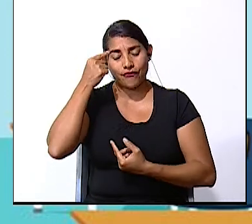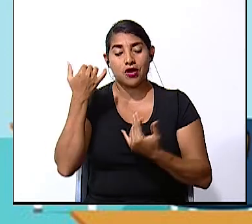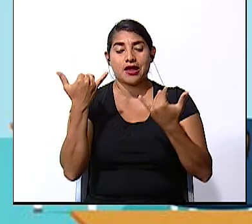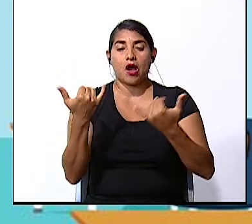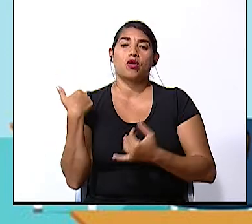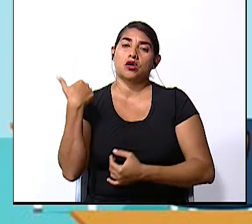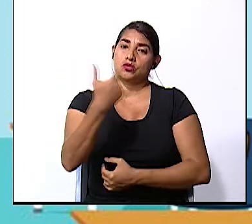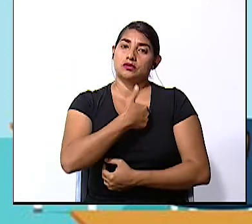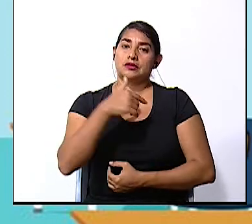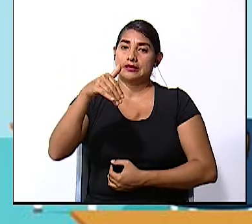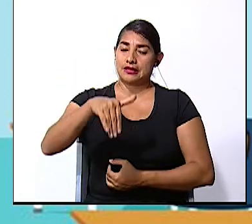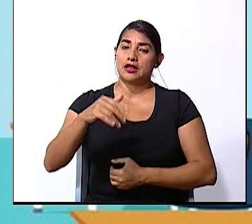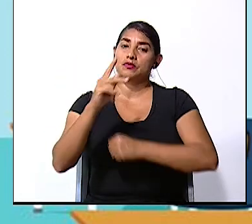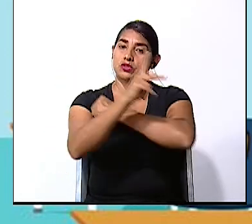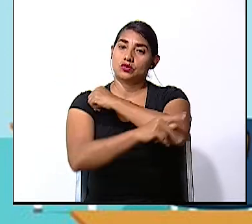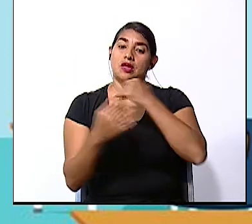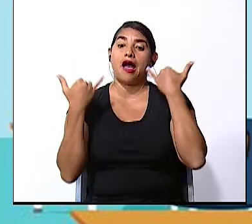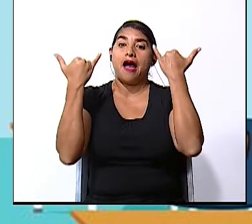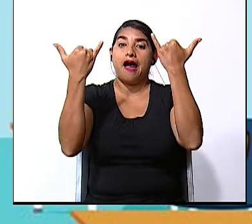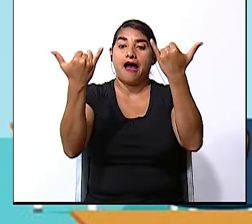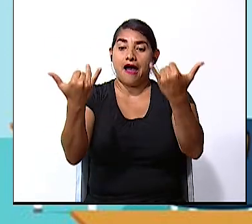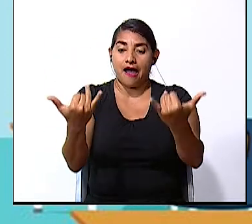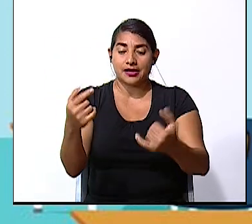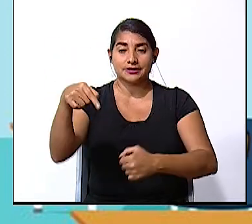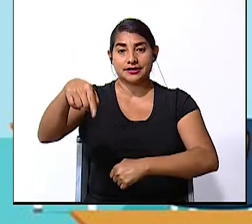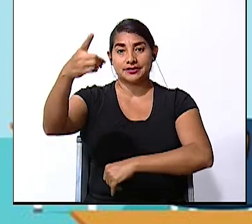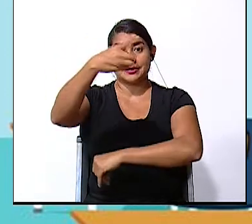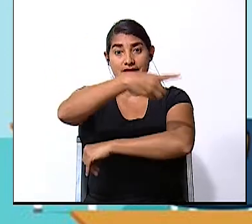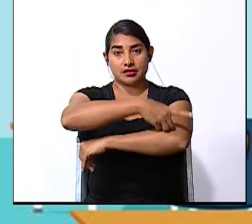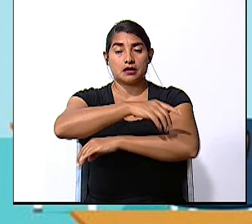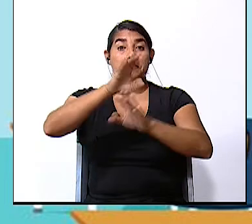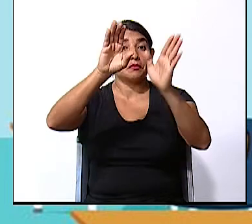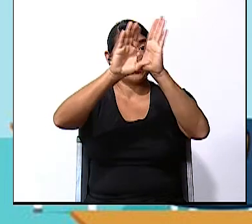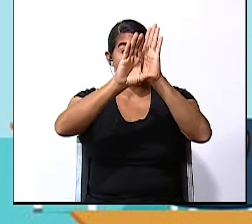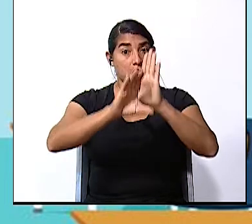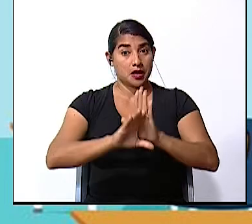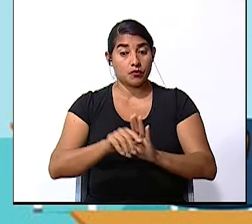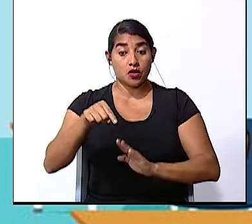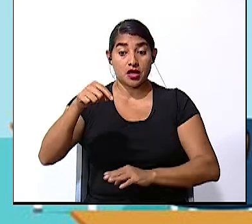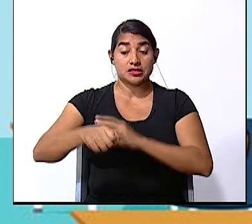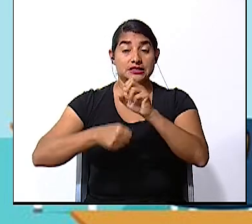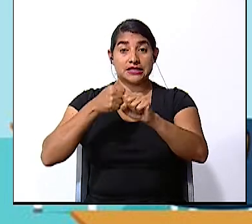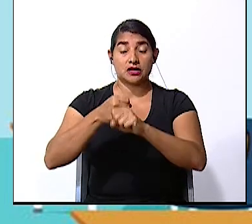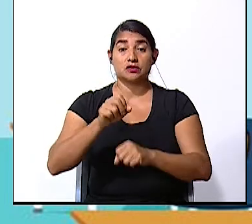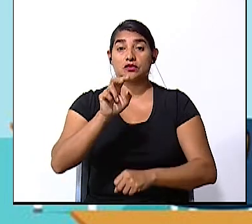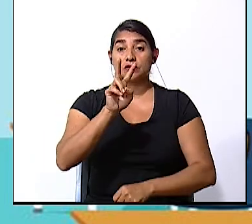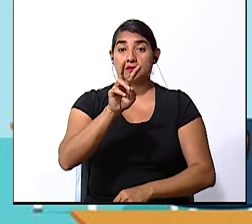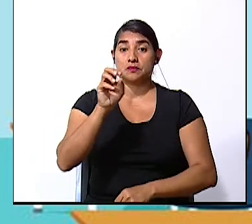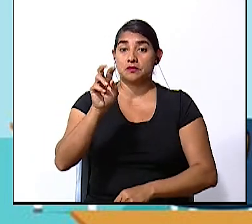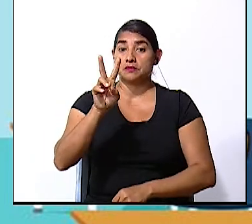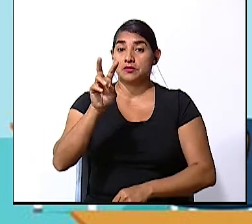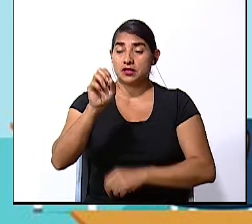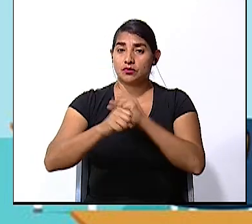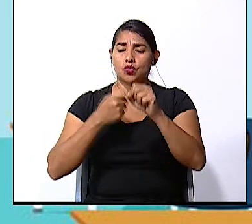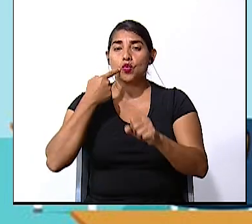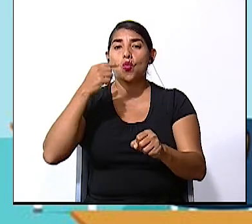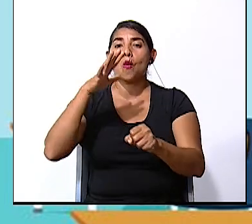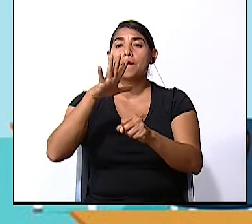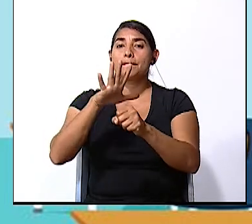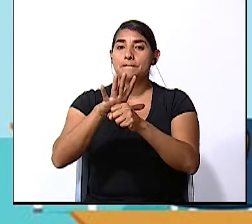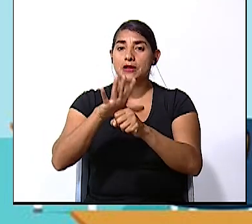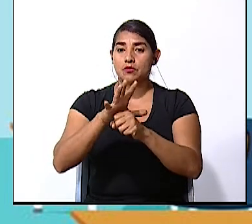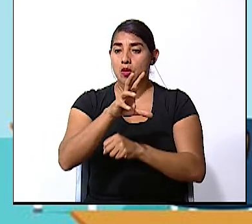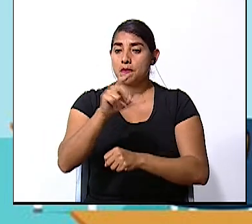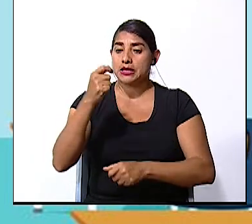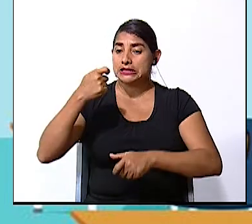en Costa Rica hasta el día de hoy. Por ejemplo, este año, 2020, cumplimos en el mes